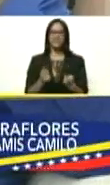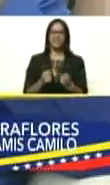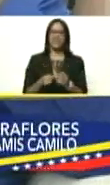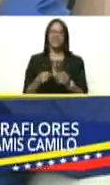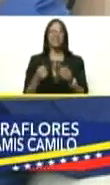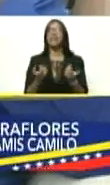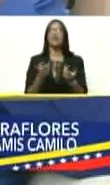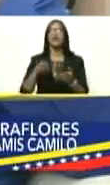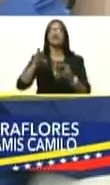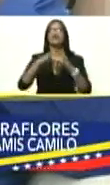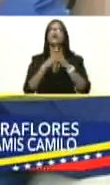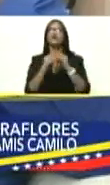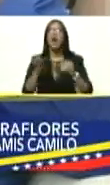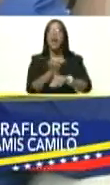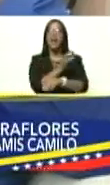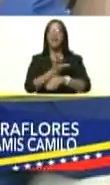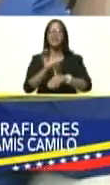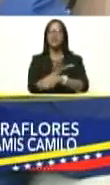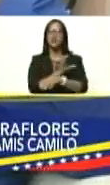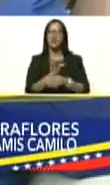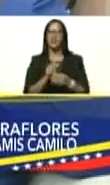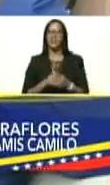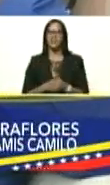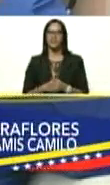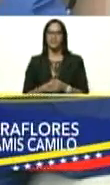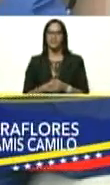agarra todos los ritmos.